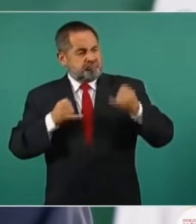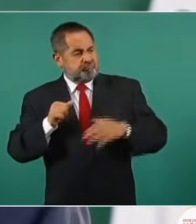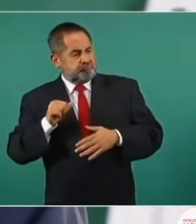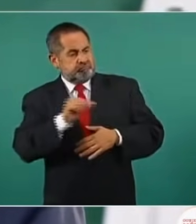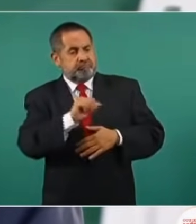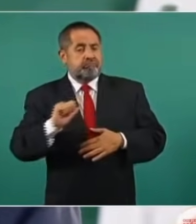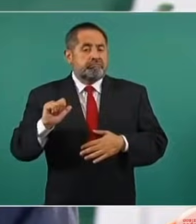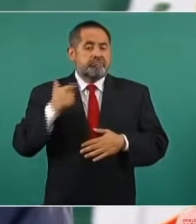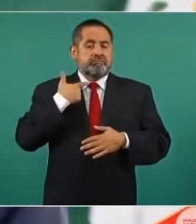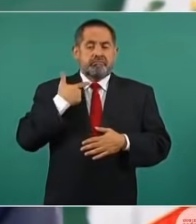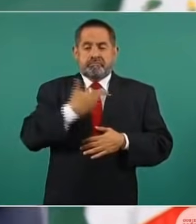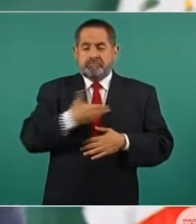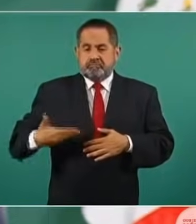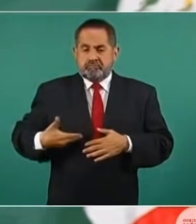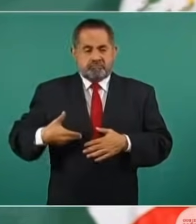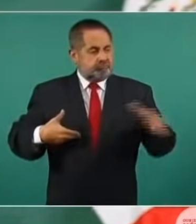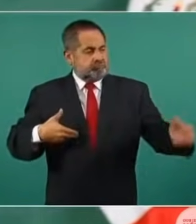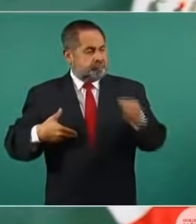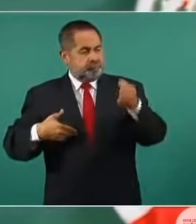los expresidentes.